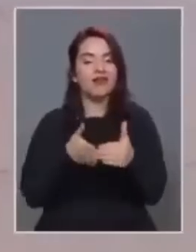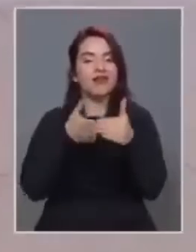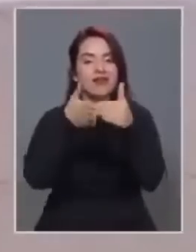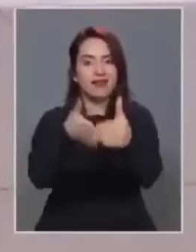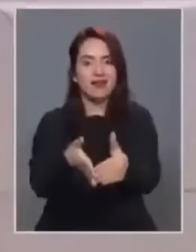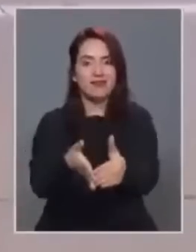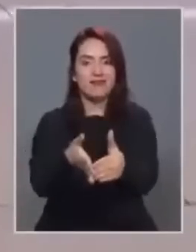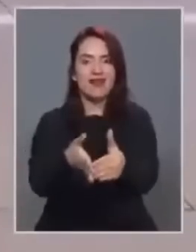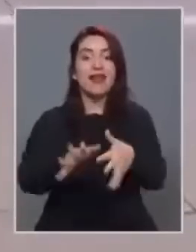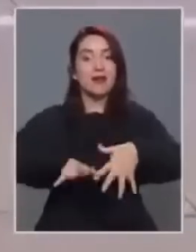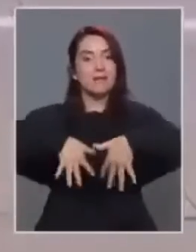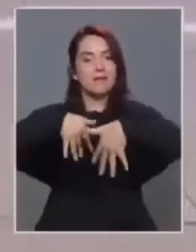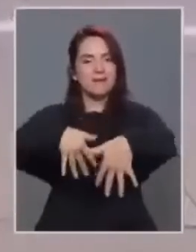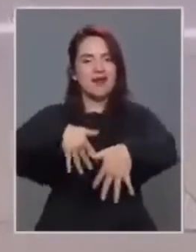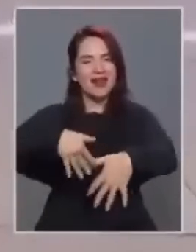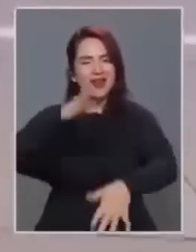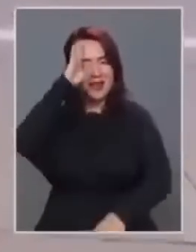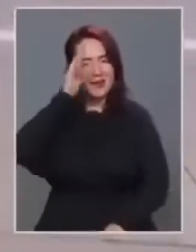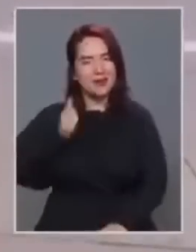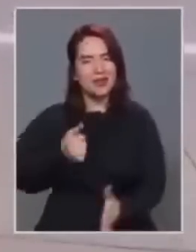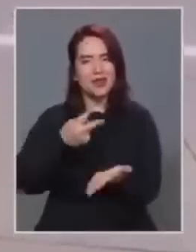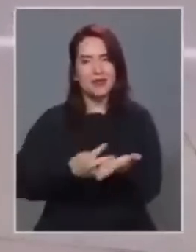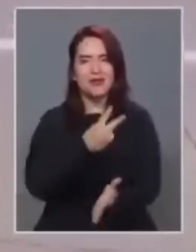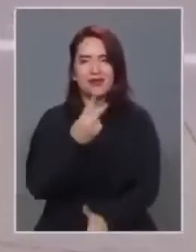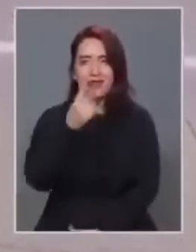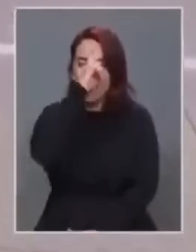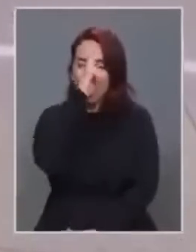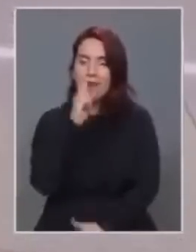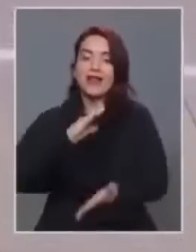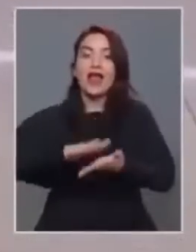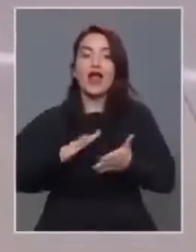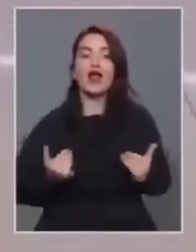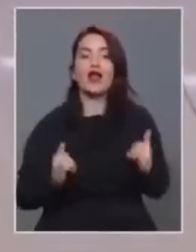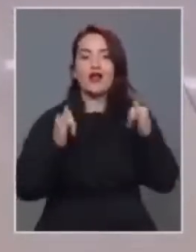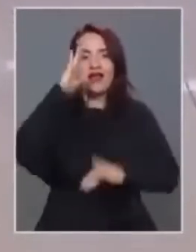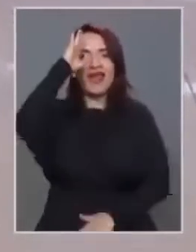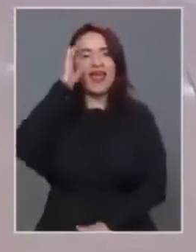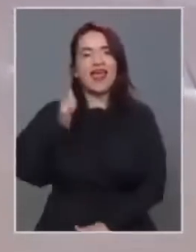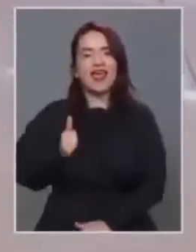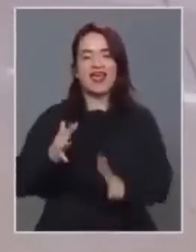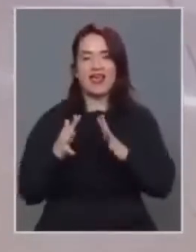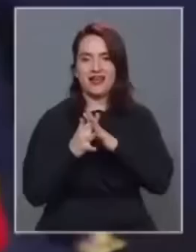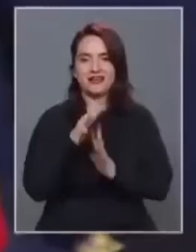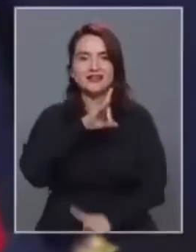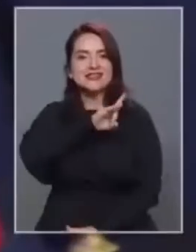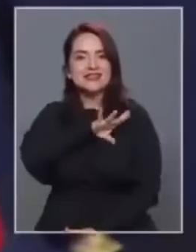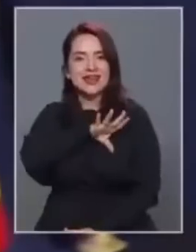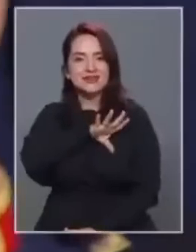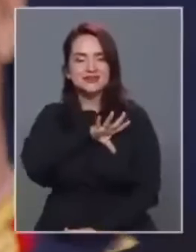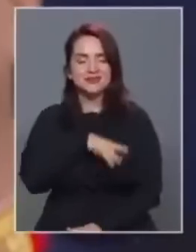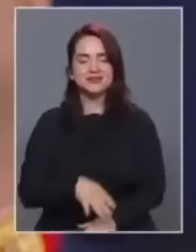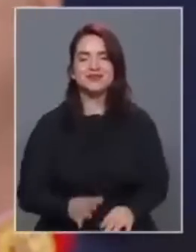Parada Militar 2022, en homenaje a las glorias del Ejército de Chile.